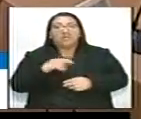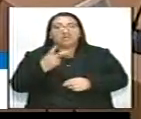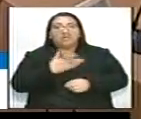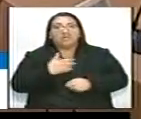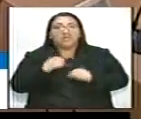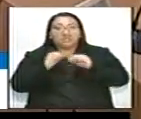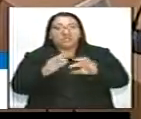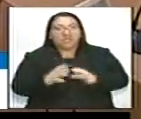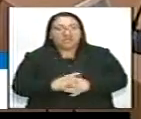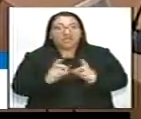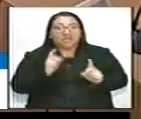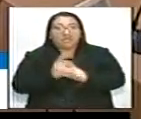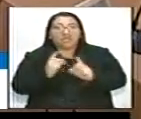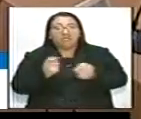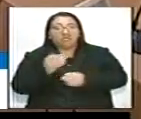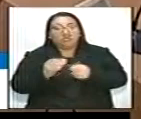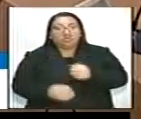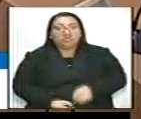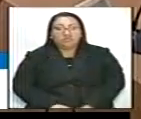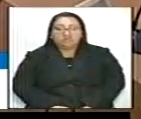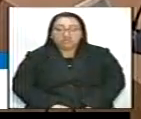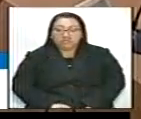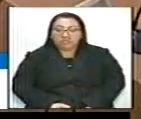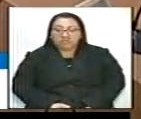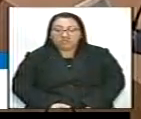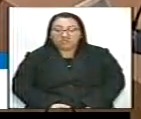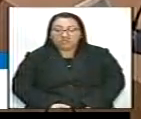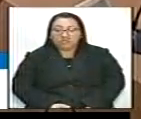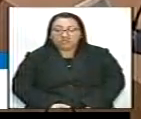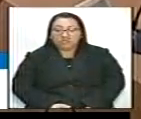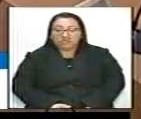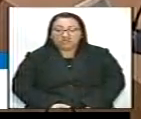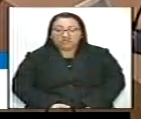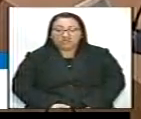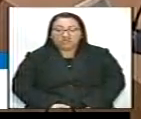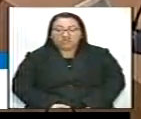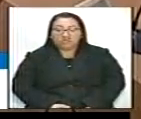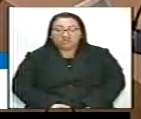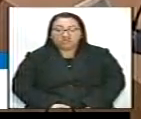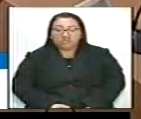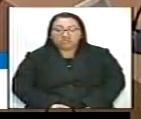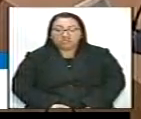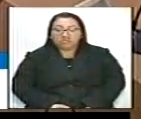y secretario de la Comisión de Justicia y Derechos Humanos.